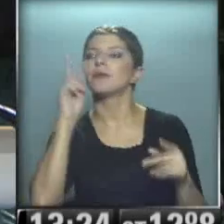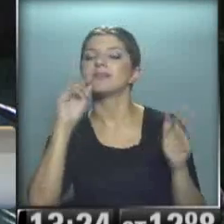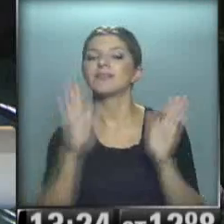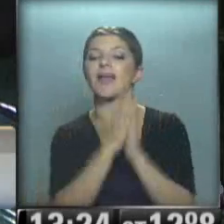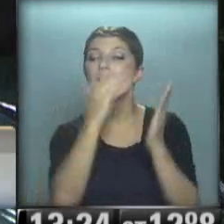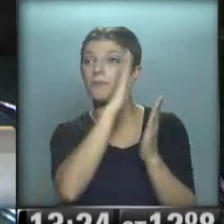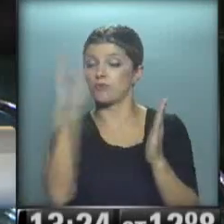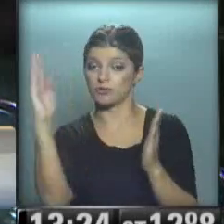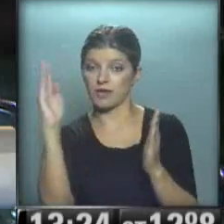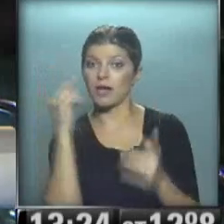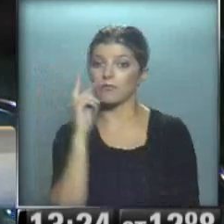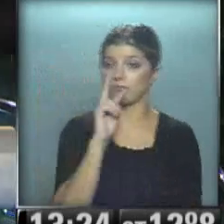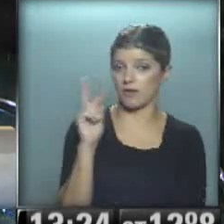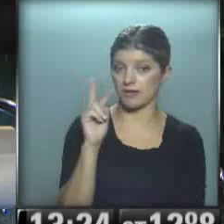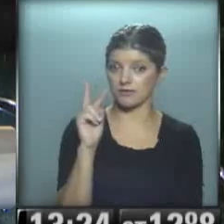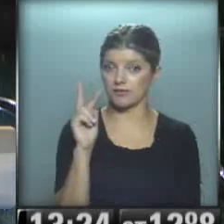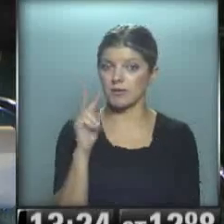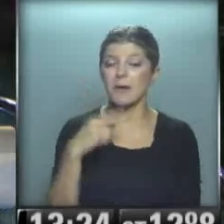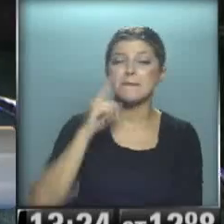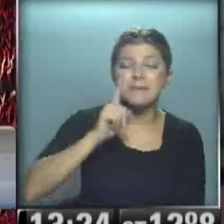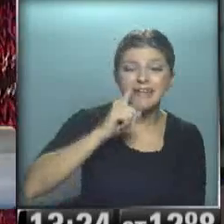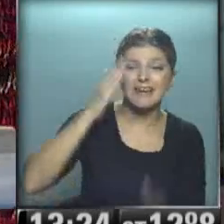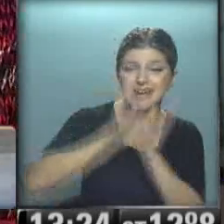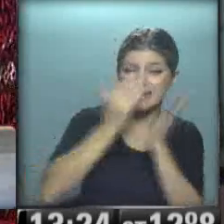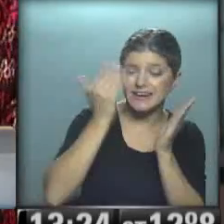que afortunadamente que tenía más de 1000 libros